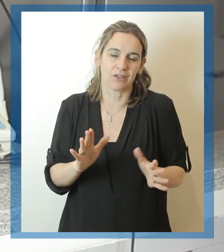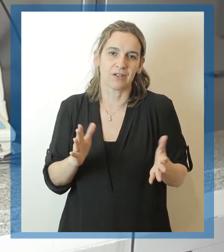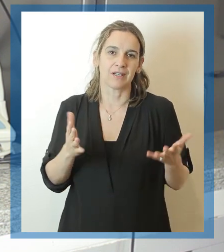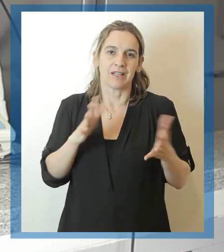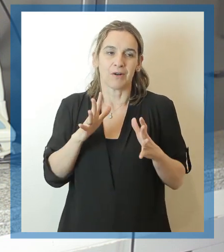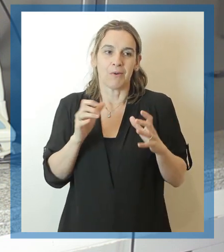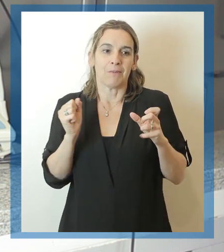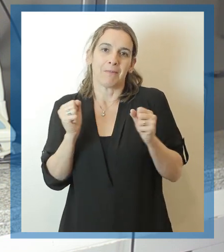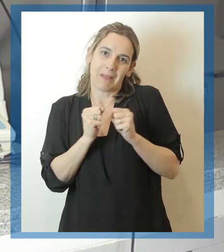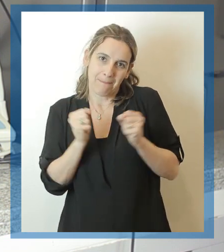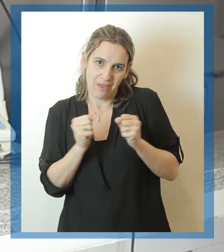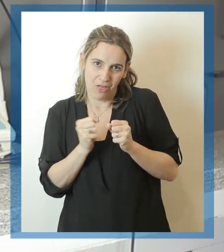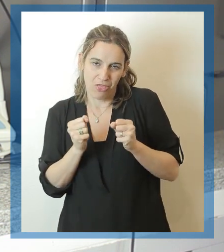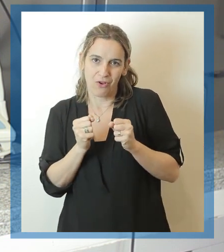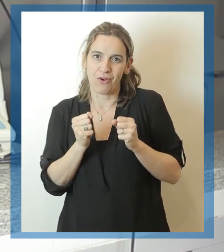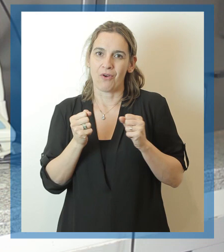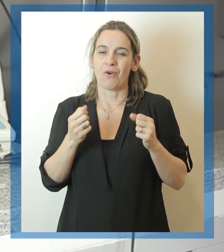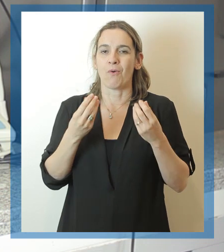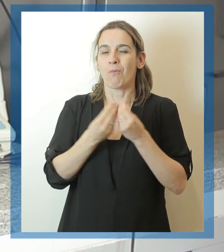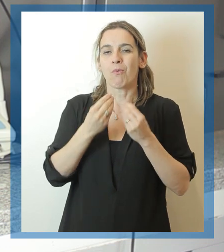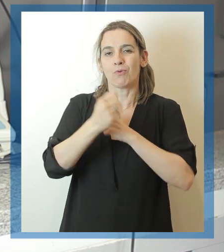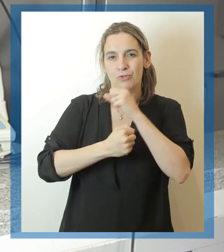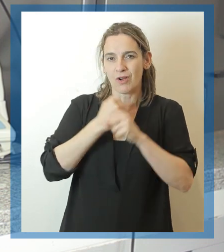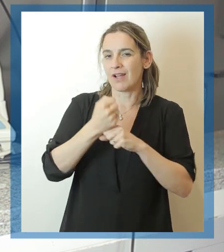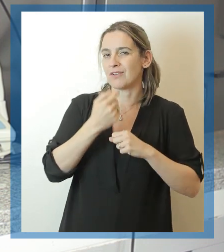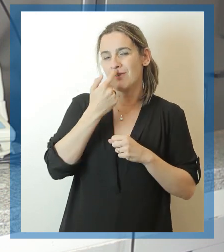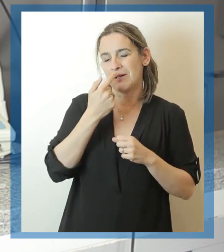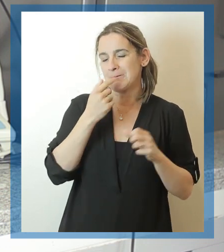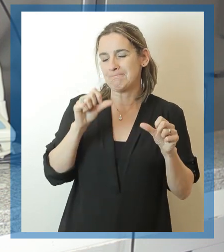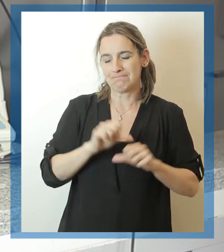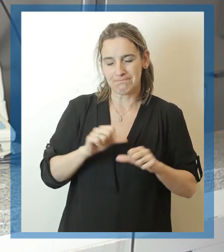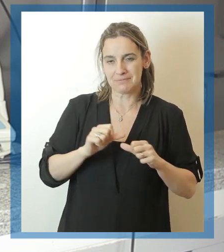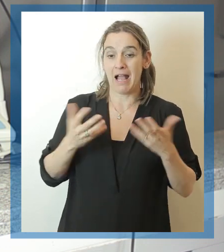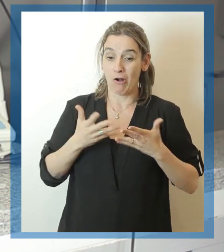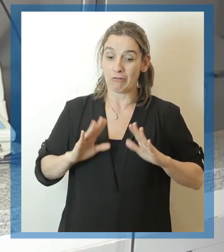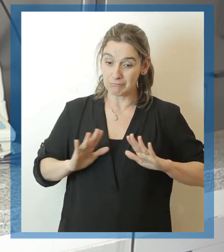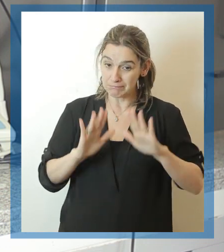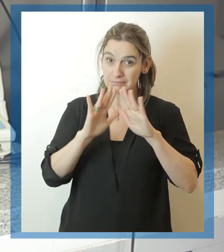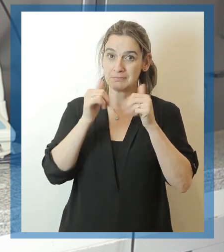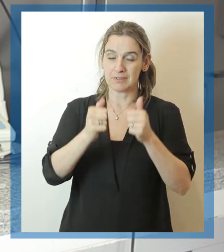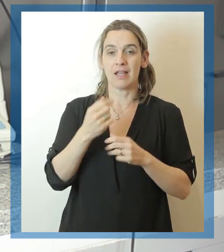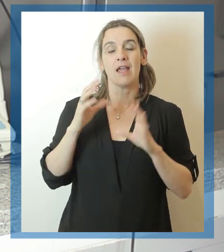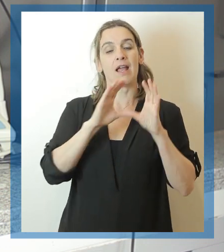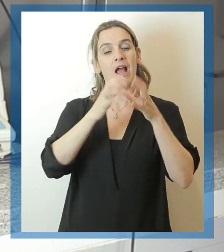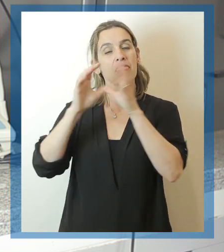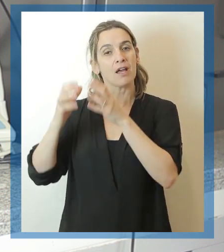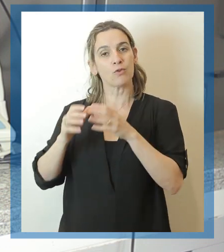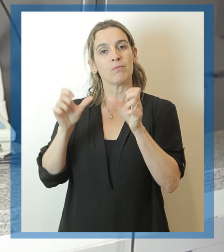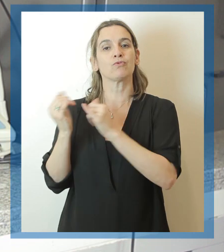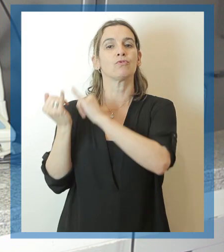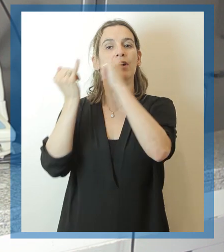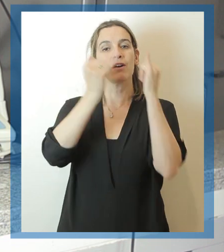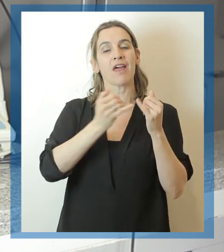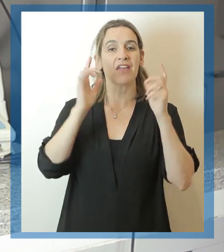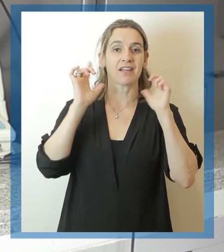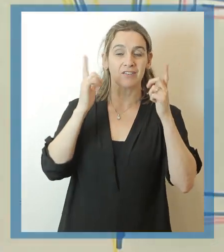soy, ¿cómo te puedo decir? Media asustadiza. Muchos años con la boca así, ahora